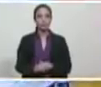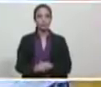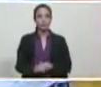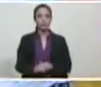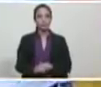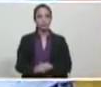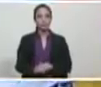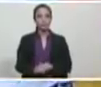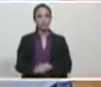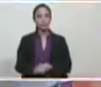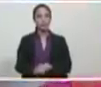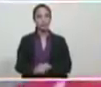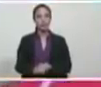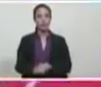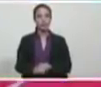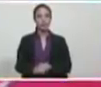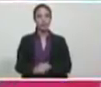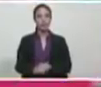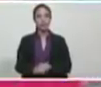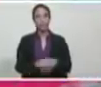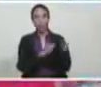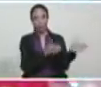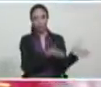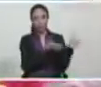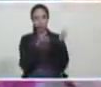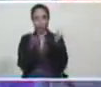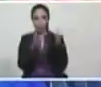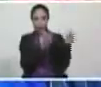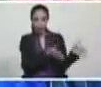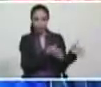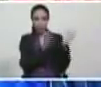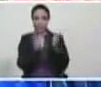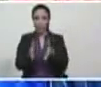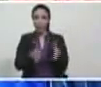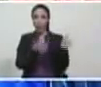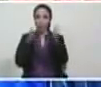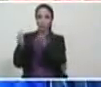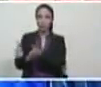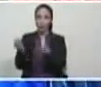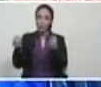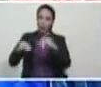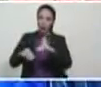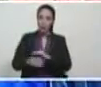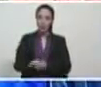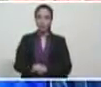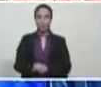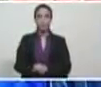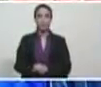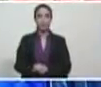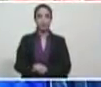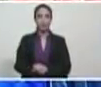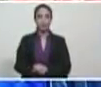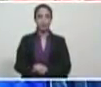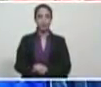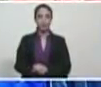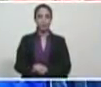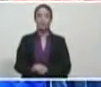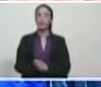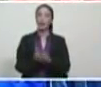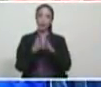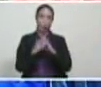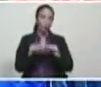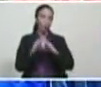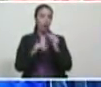Oído. De estas 34 industrias ensambladoras que producen carros, vehículos,